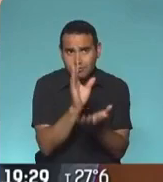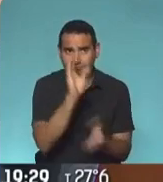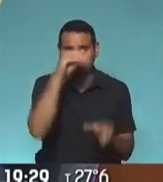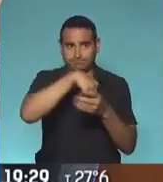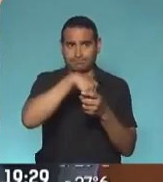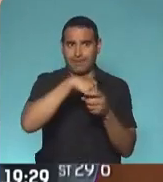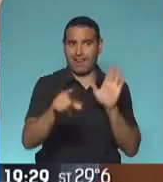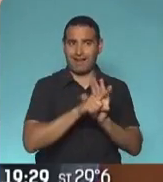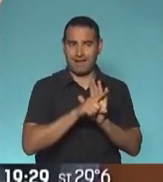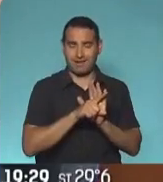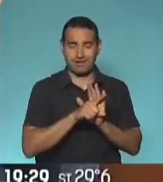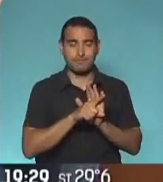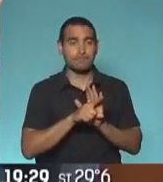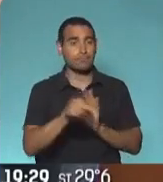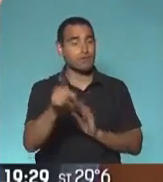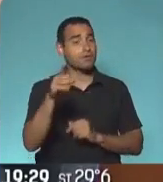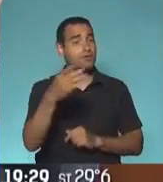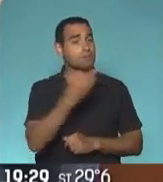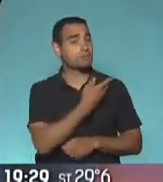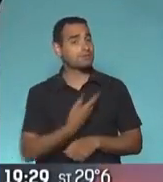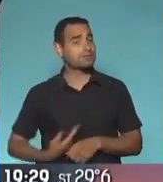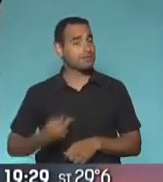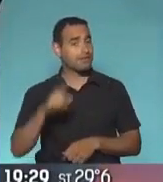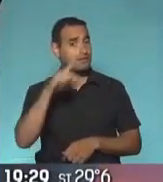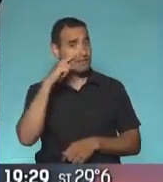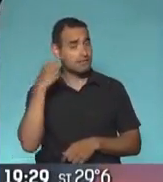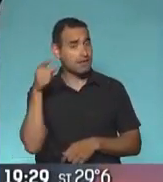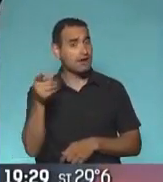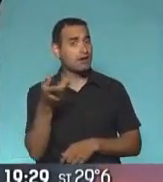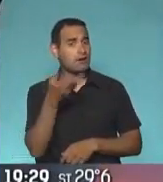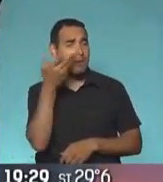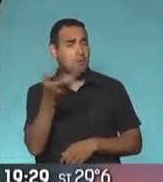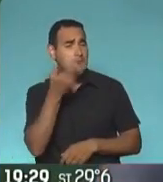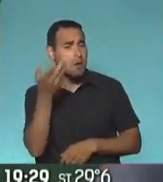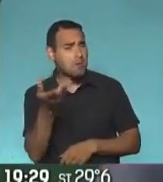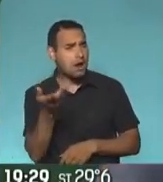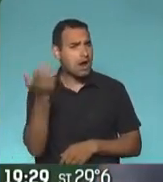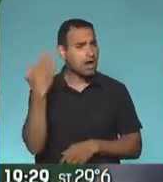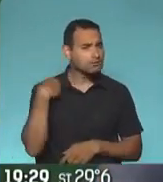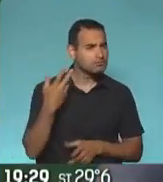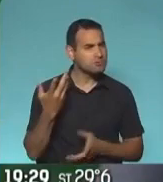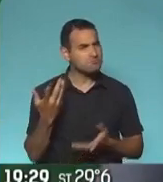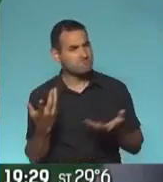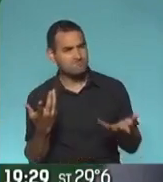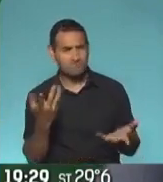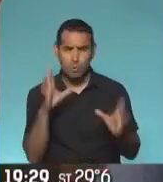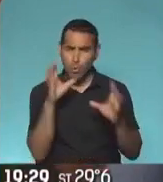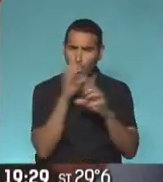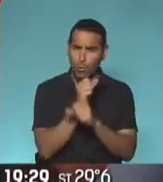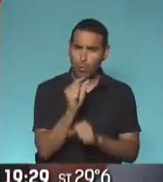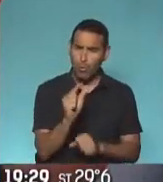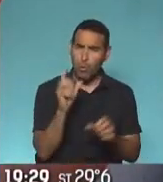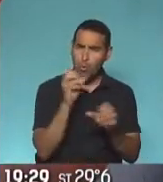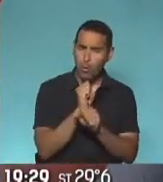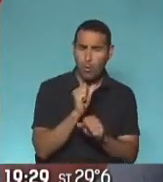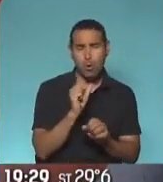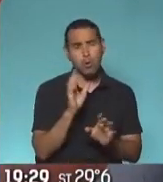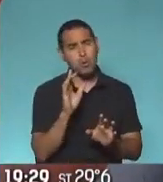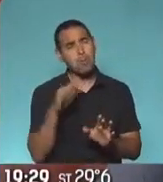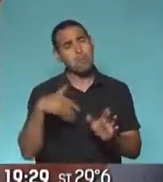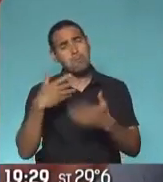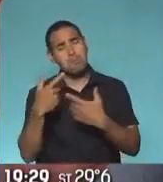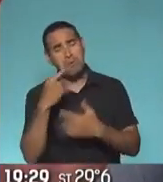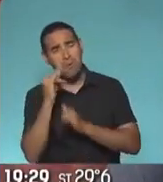Las declaraciones del presidente electo en algún momento han sido ambiguas y en otro momento ha sido más explícito.